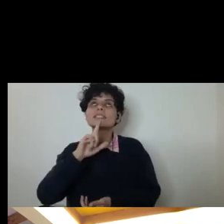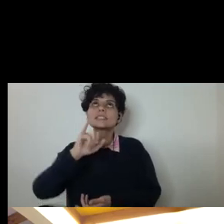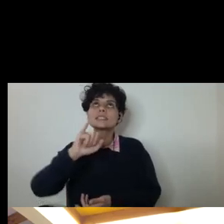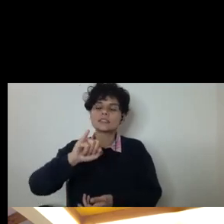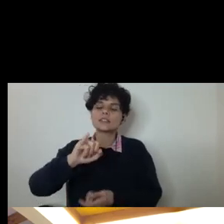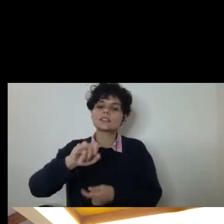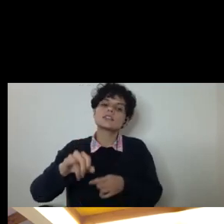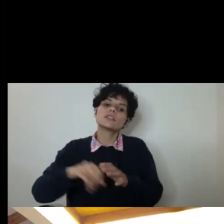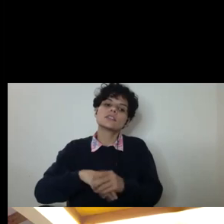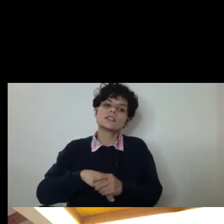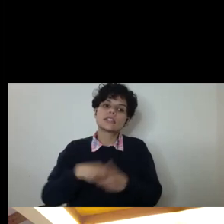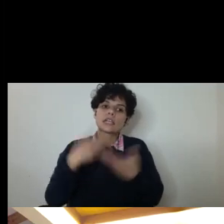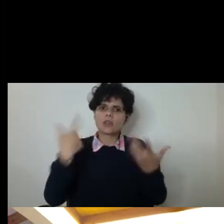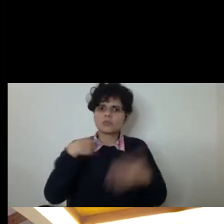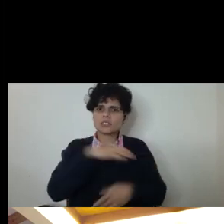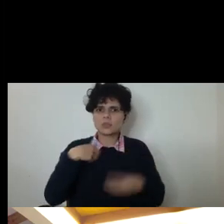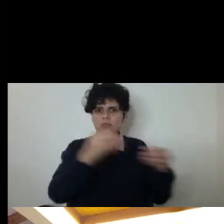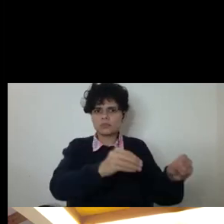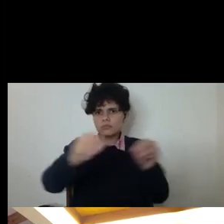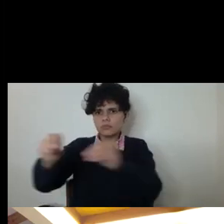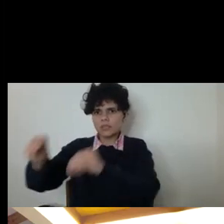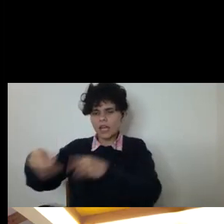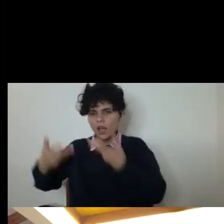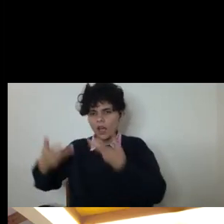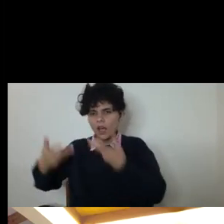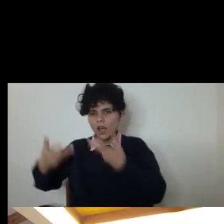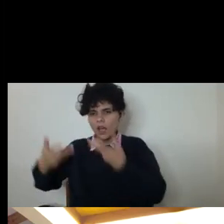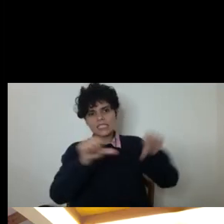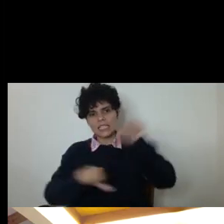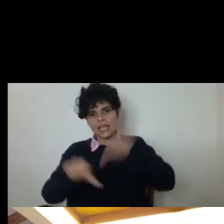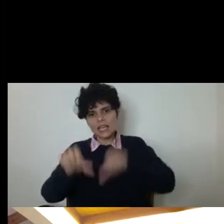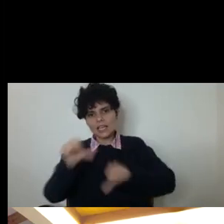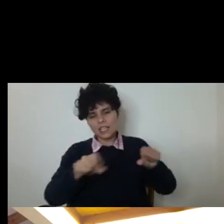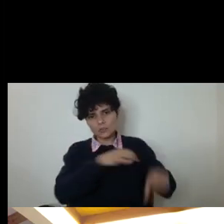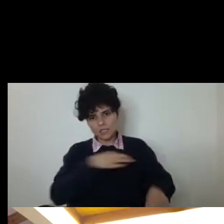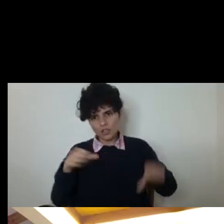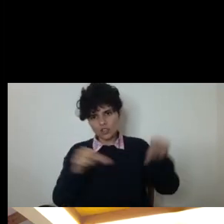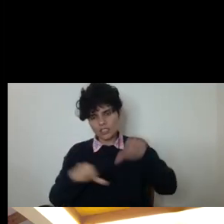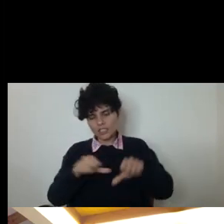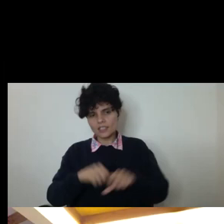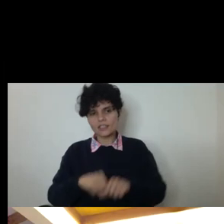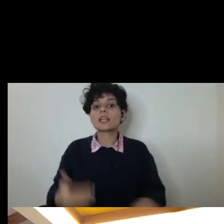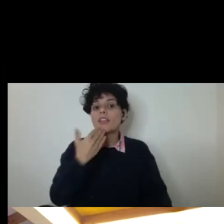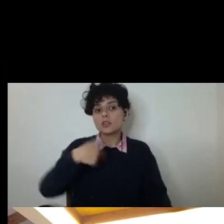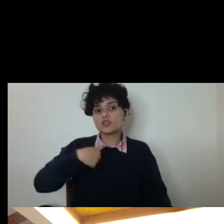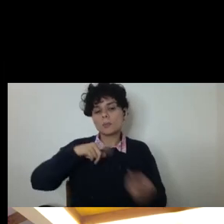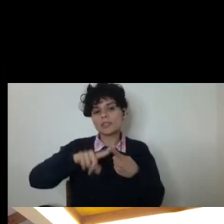pasado por distintos ministerios y que ahora está en el Ministerio de Ciencia. También participé el